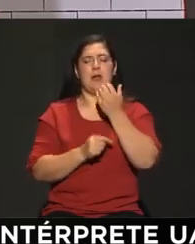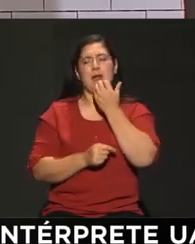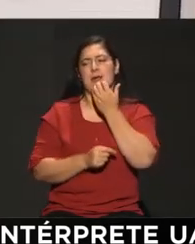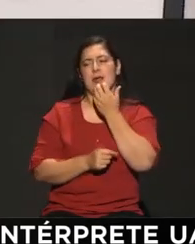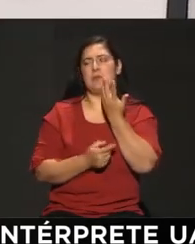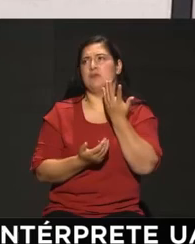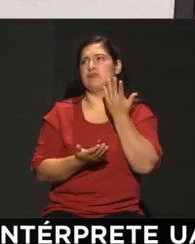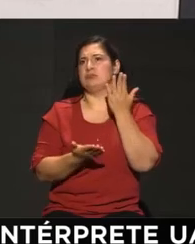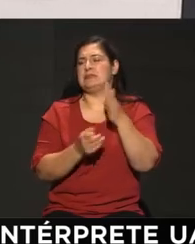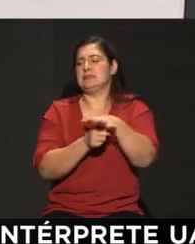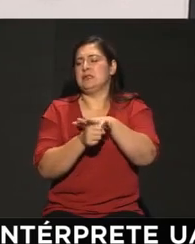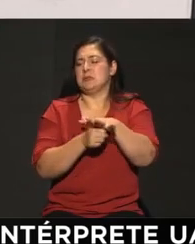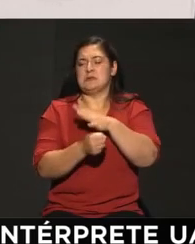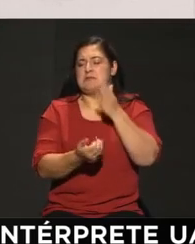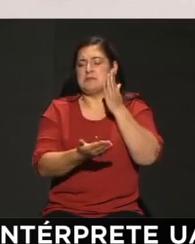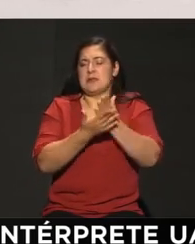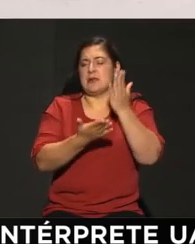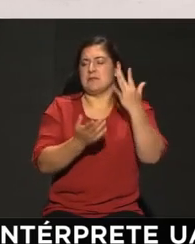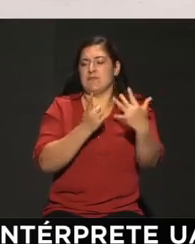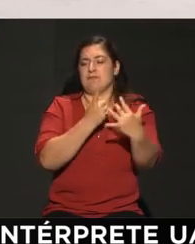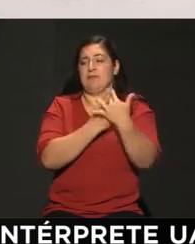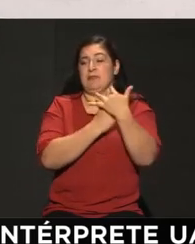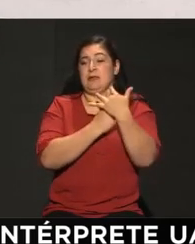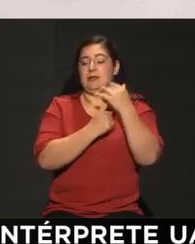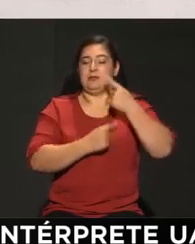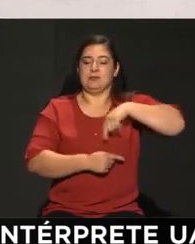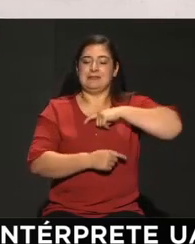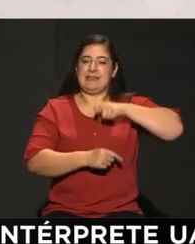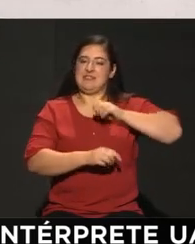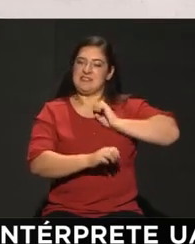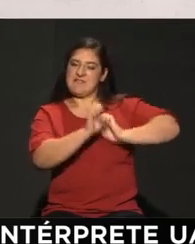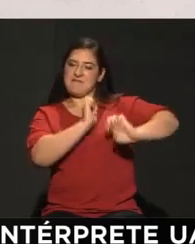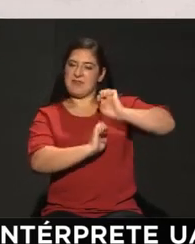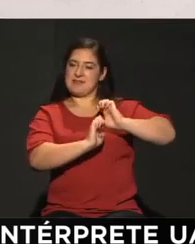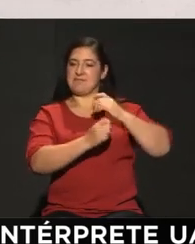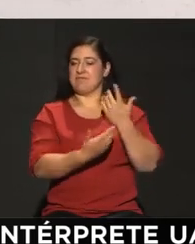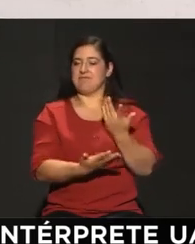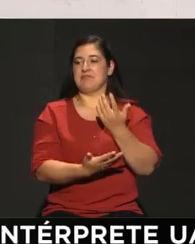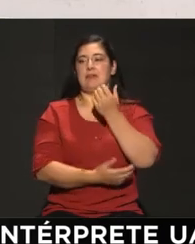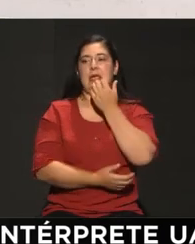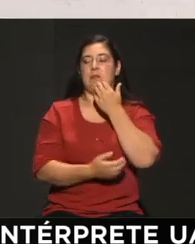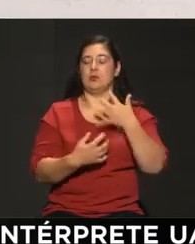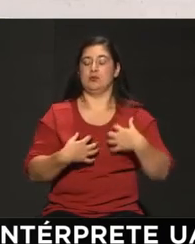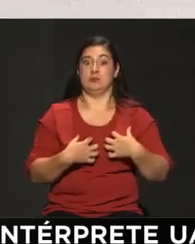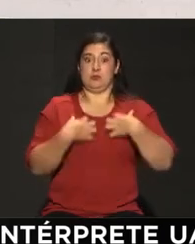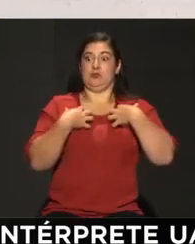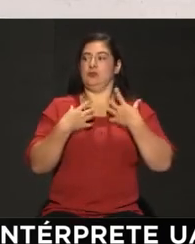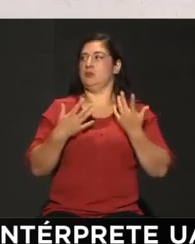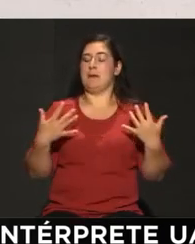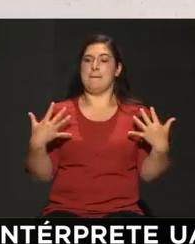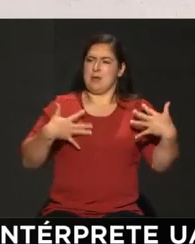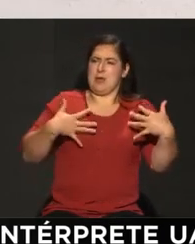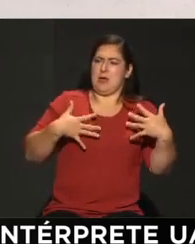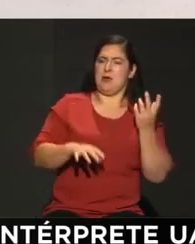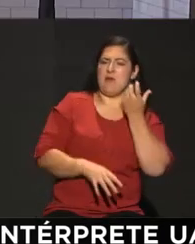que nos pueda generar alguna dificultad, tenemos que tener una actitud de defensa, ¿sí? Por ejemplo, si tenemos susto, si tenemos miedo, si